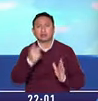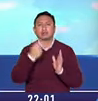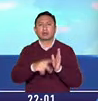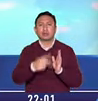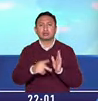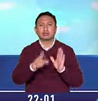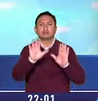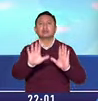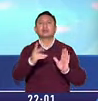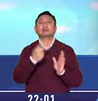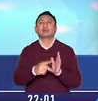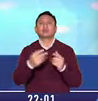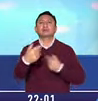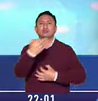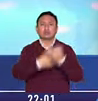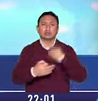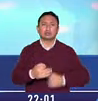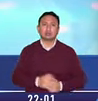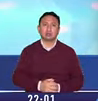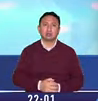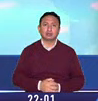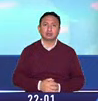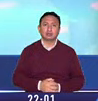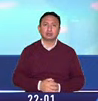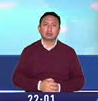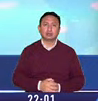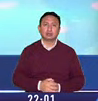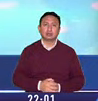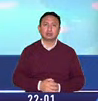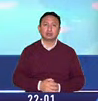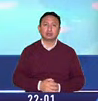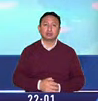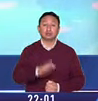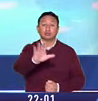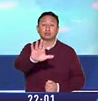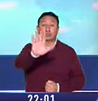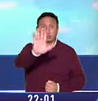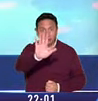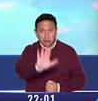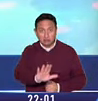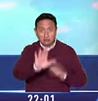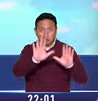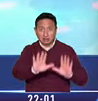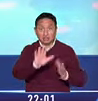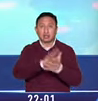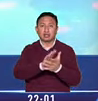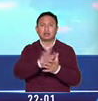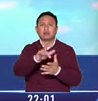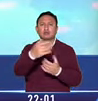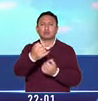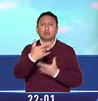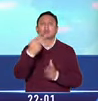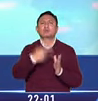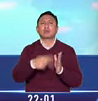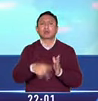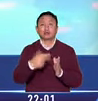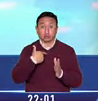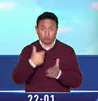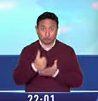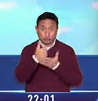Sí, ¿qué pasó? Dime. ¿Problemas de parejas? Ya, correcto, no. está bien. Pero cuenta qué pasó, te podemos solucionar,